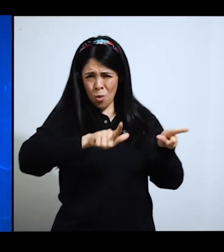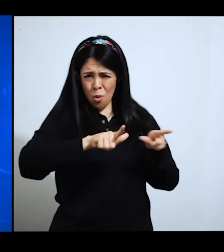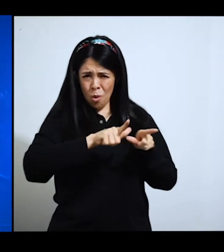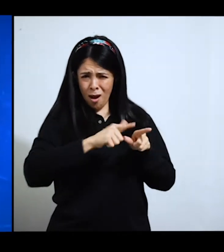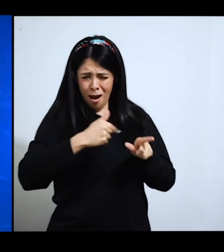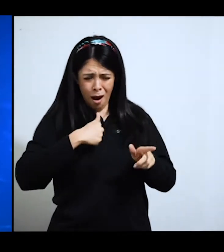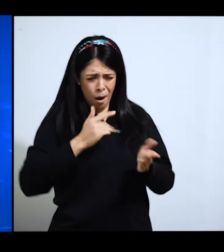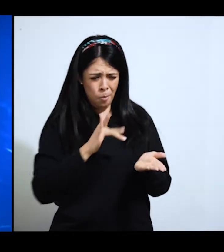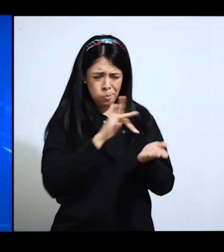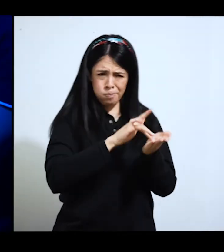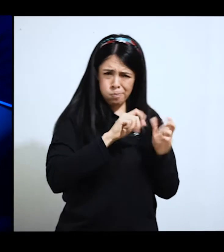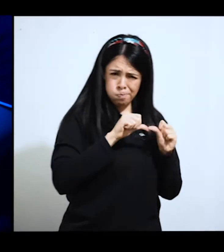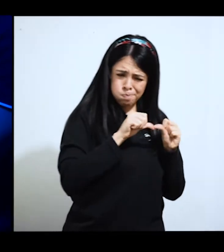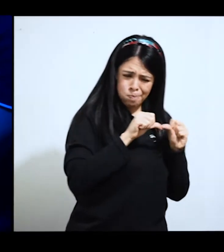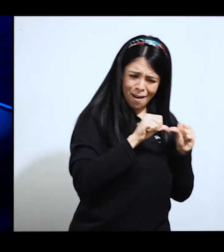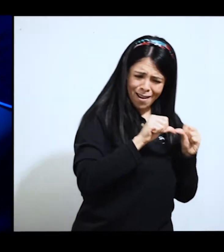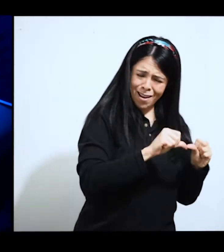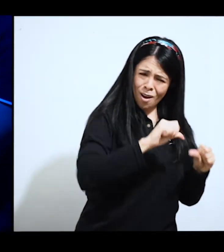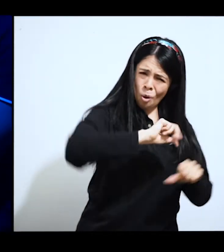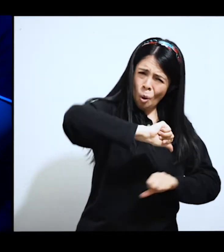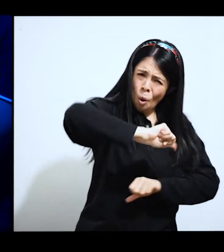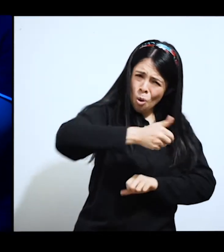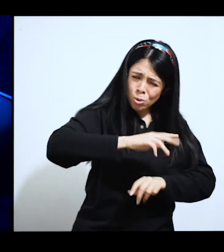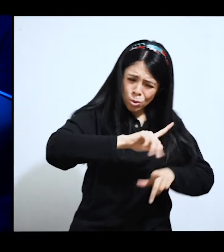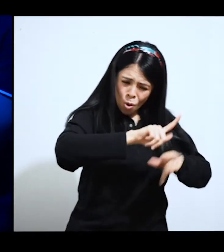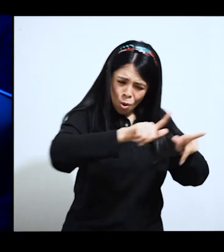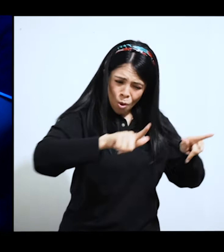lugar más alto,